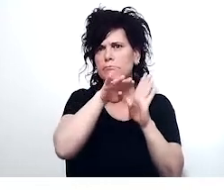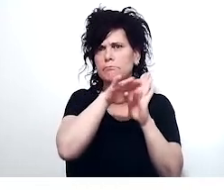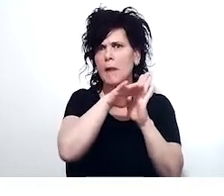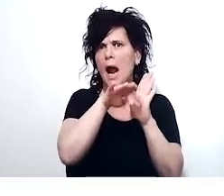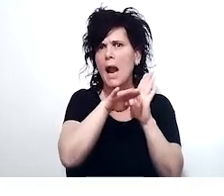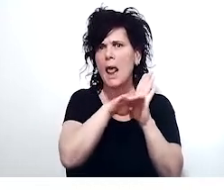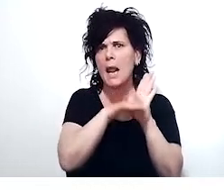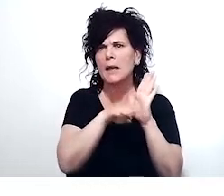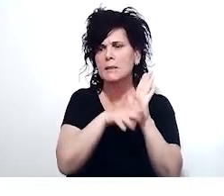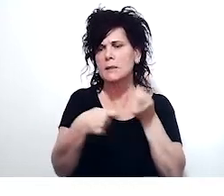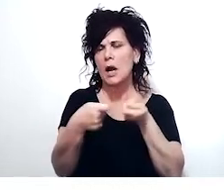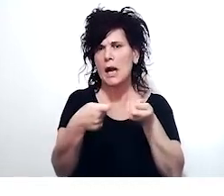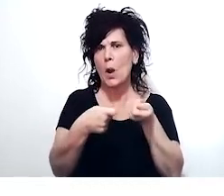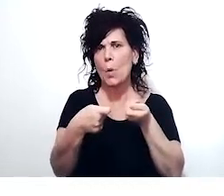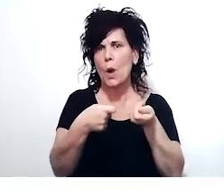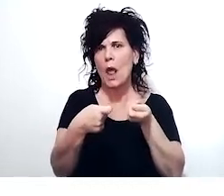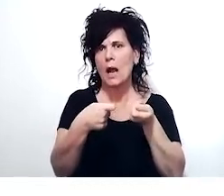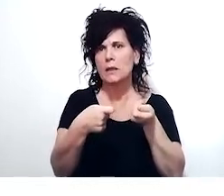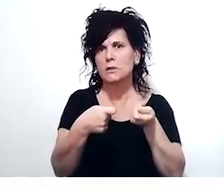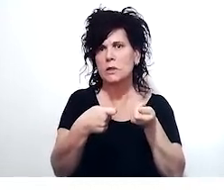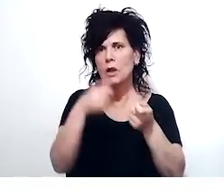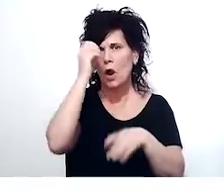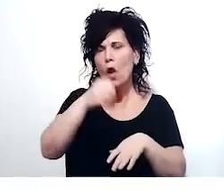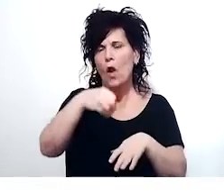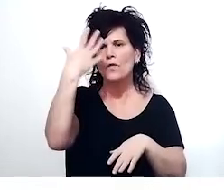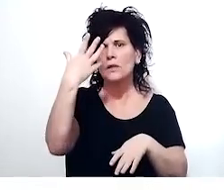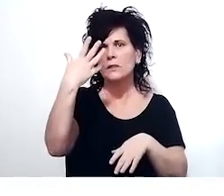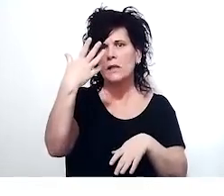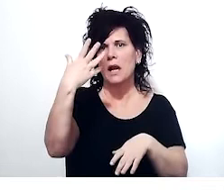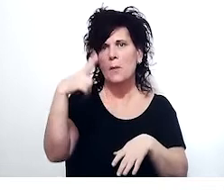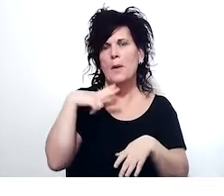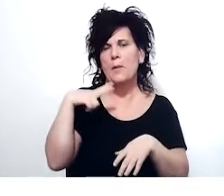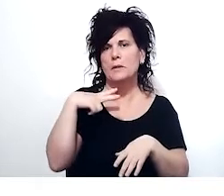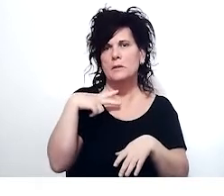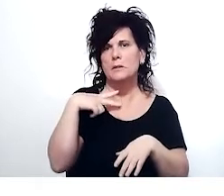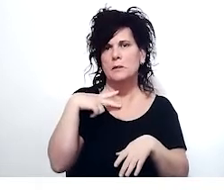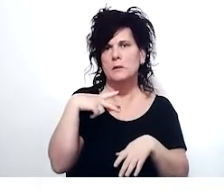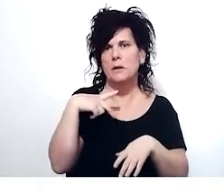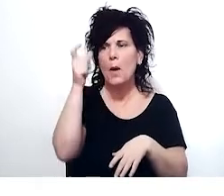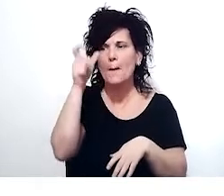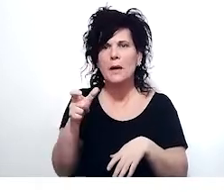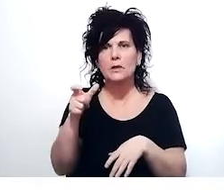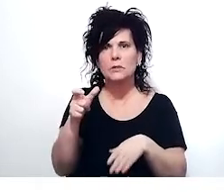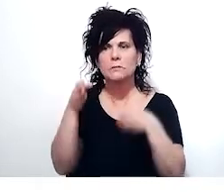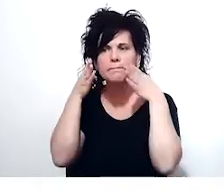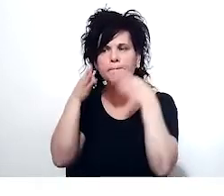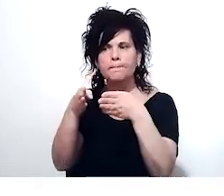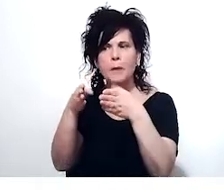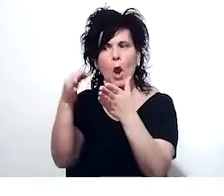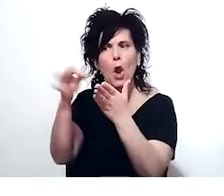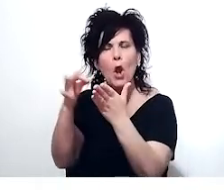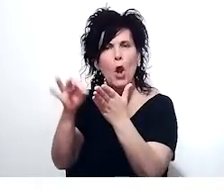requisito de la regulación, que es el oficial de privacidad. Hay alguien que se ocupa especialmente